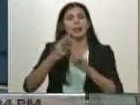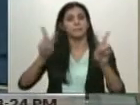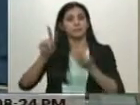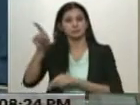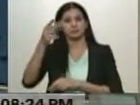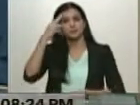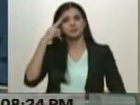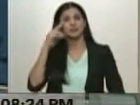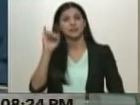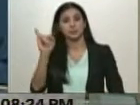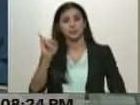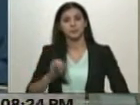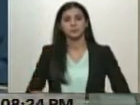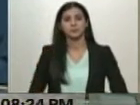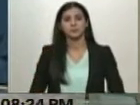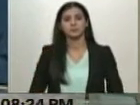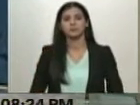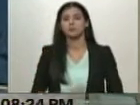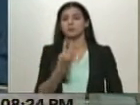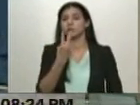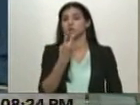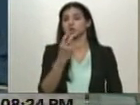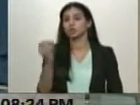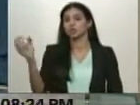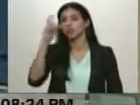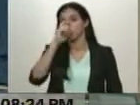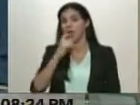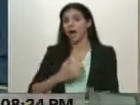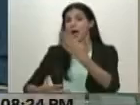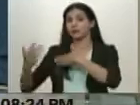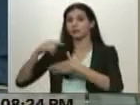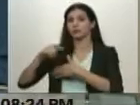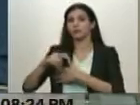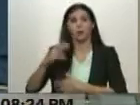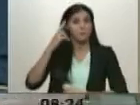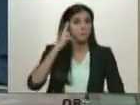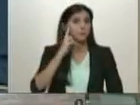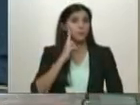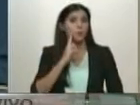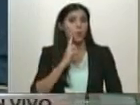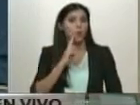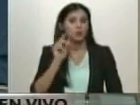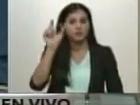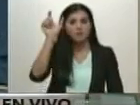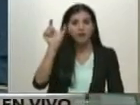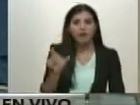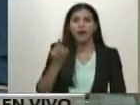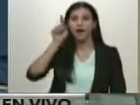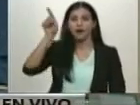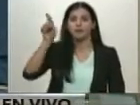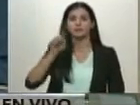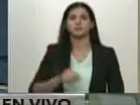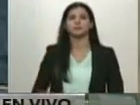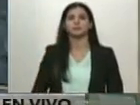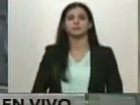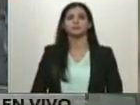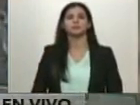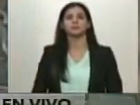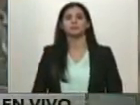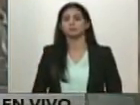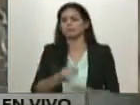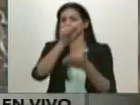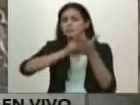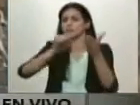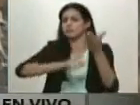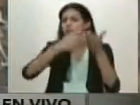Haití. Hace 200 años, hablando de Haití, estaba nuestro libertador levantándose desde el espíritu de la Carta de